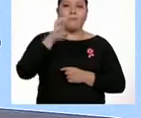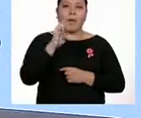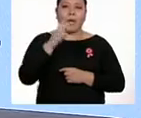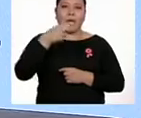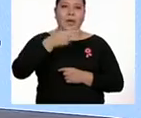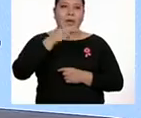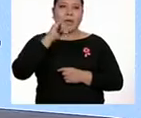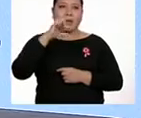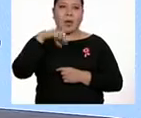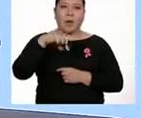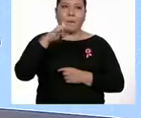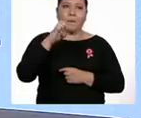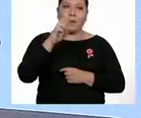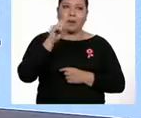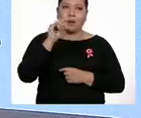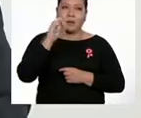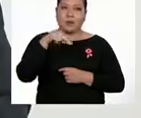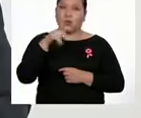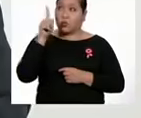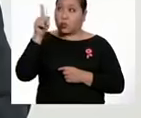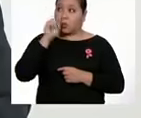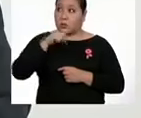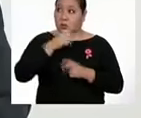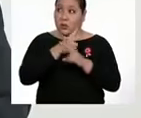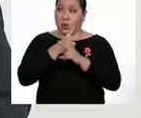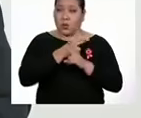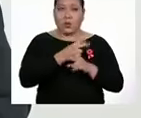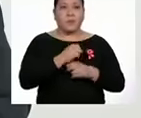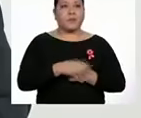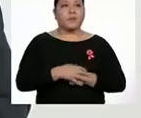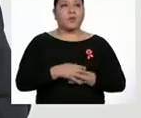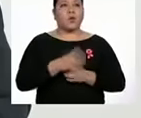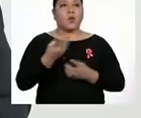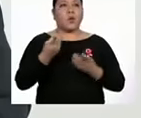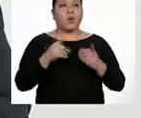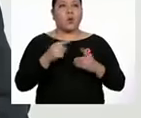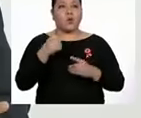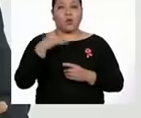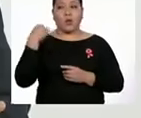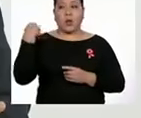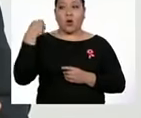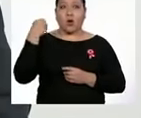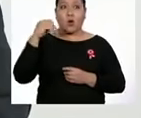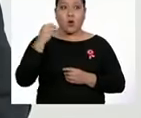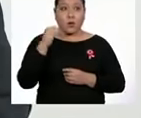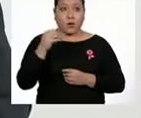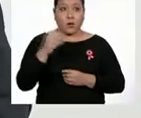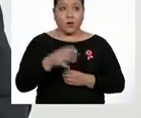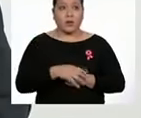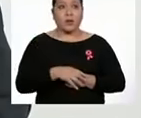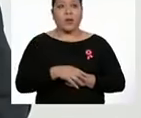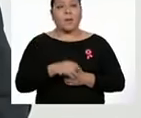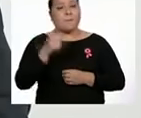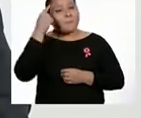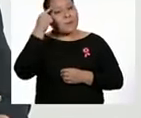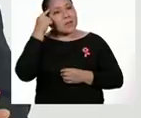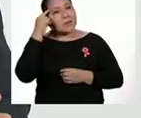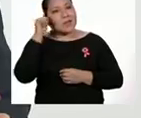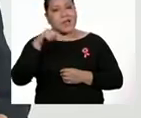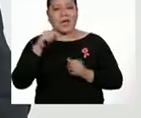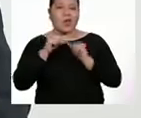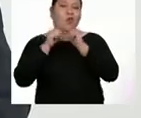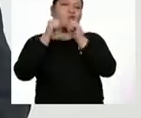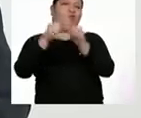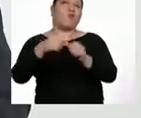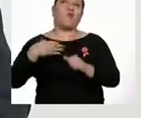prehipertensión. Pero usted sí se cuida. Lo que pasa es que cuando uno es joven, sobre todo, piensa que será así